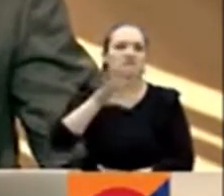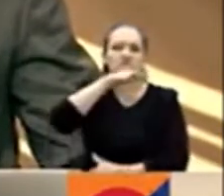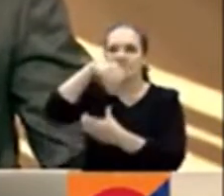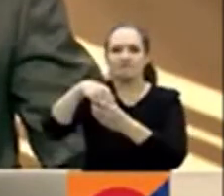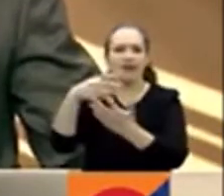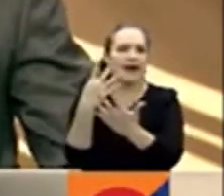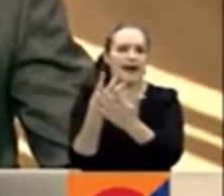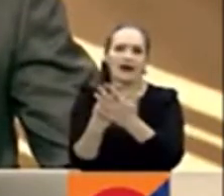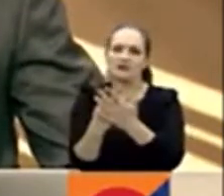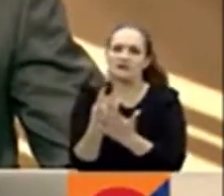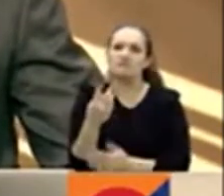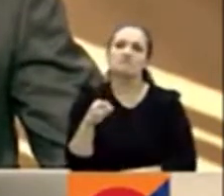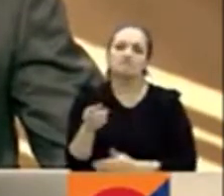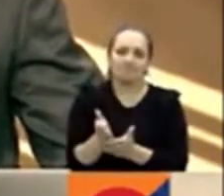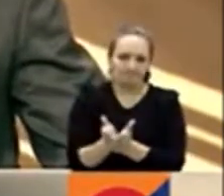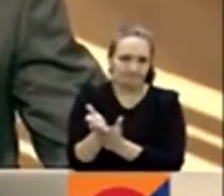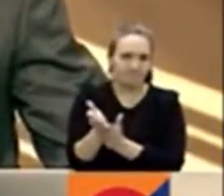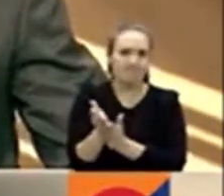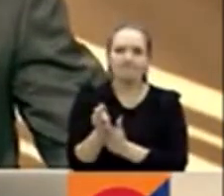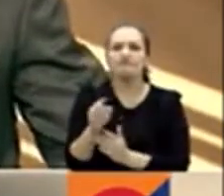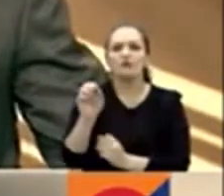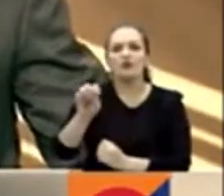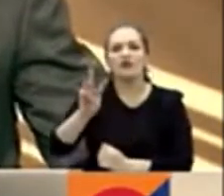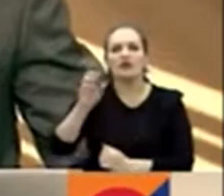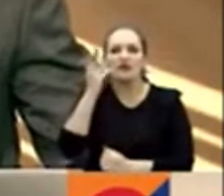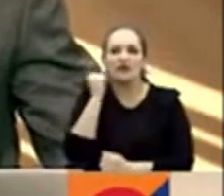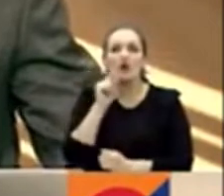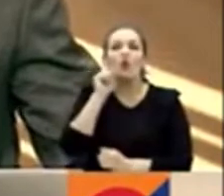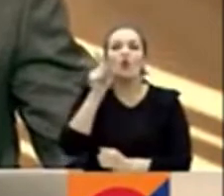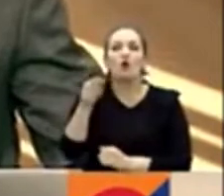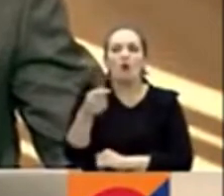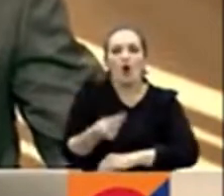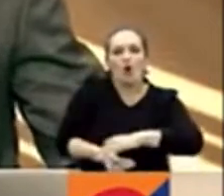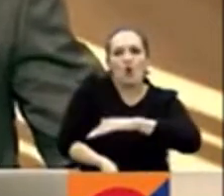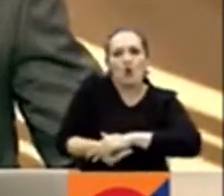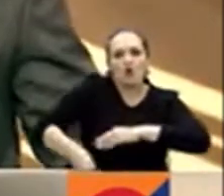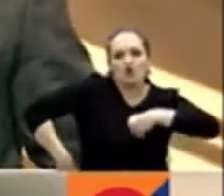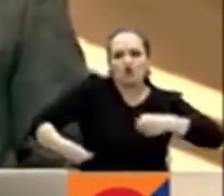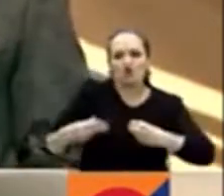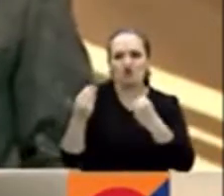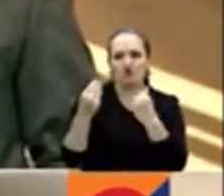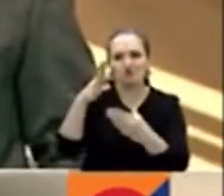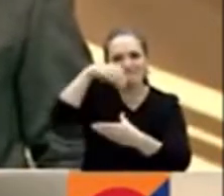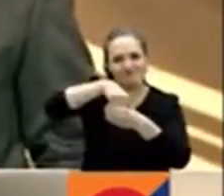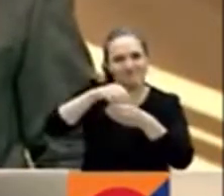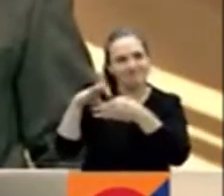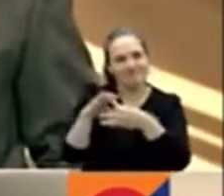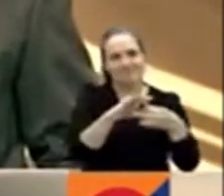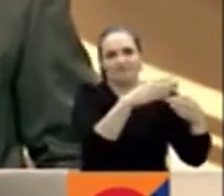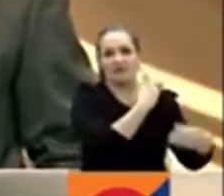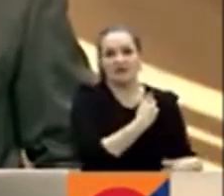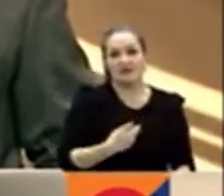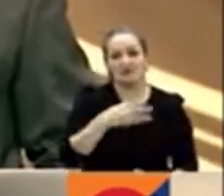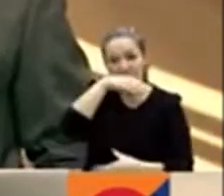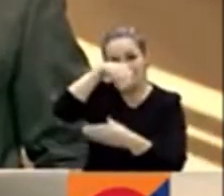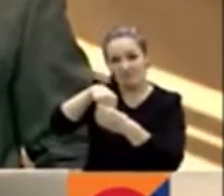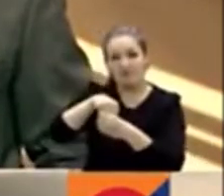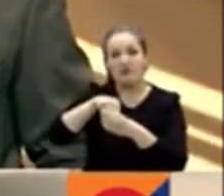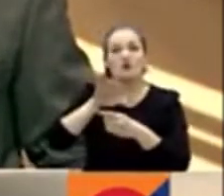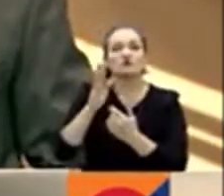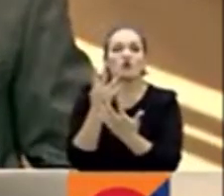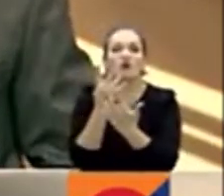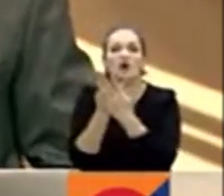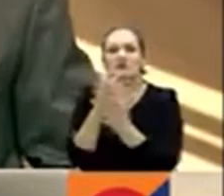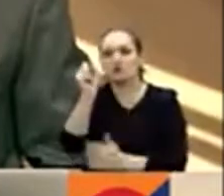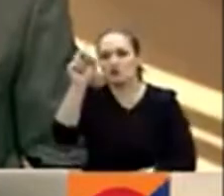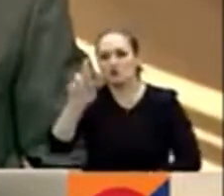de ser parte de una supuesta red de corrupción dirigida desde el Palacio de Gobierno. Será trasladada a la cárcel de mujeres de Chorrillos en el